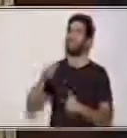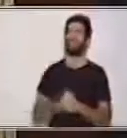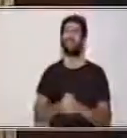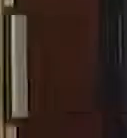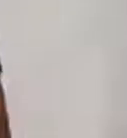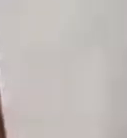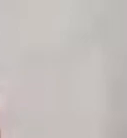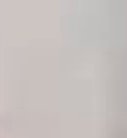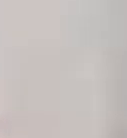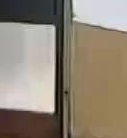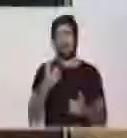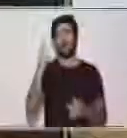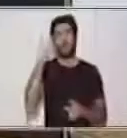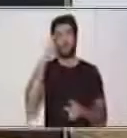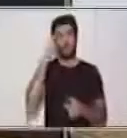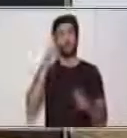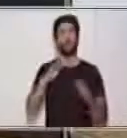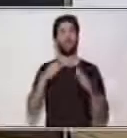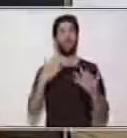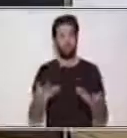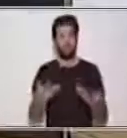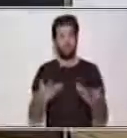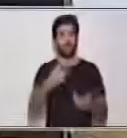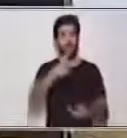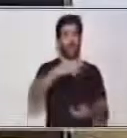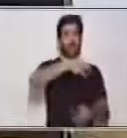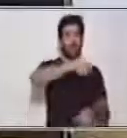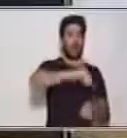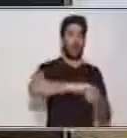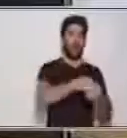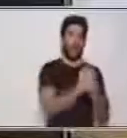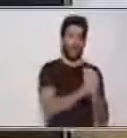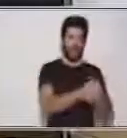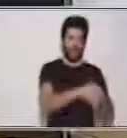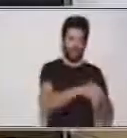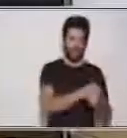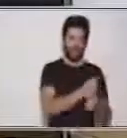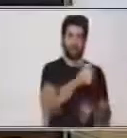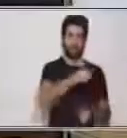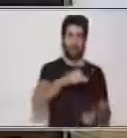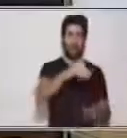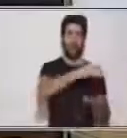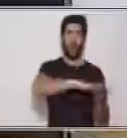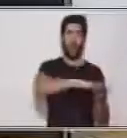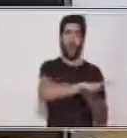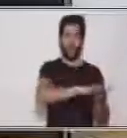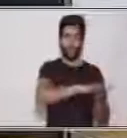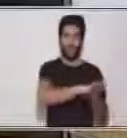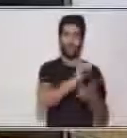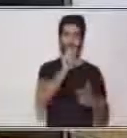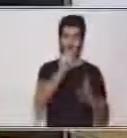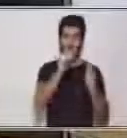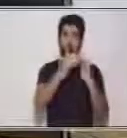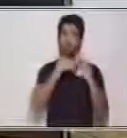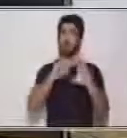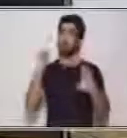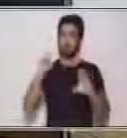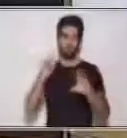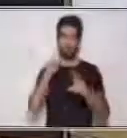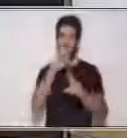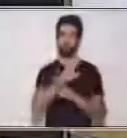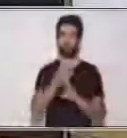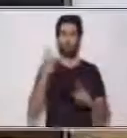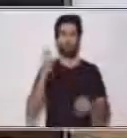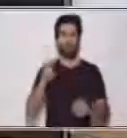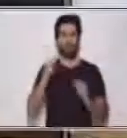de señas y te recordamos, por favor, lavar constantemente tus manos con agua y jabón. Si sales, que sea solo lo